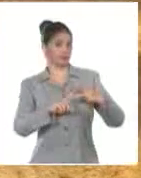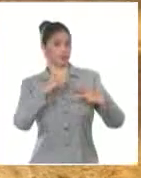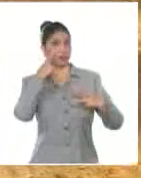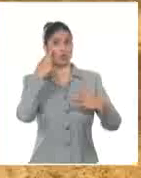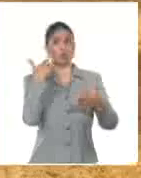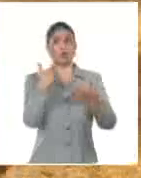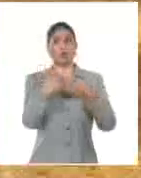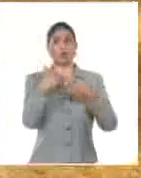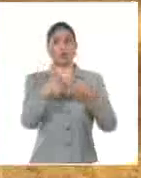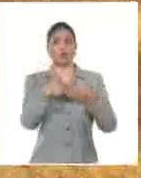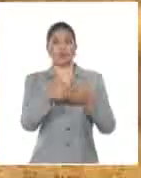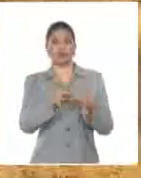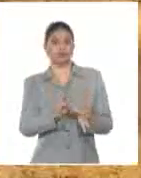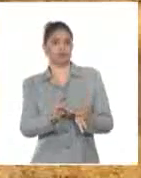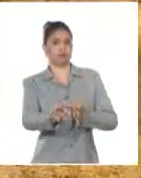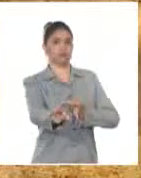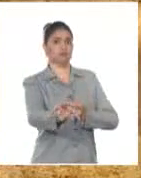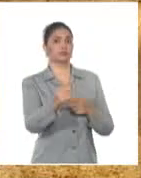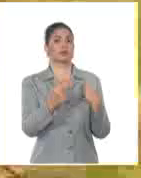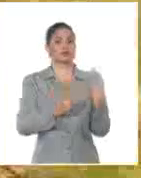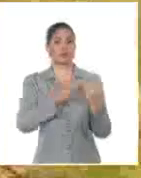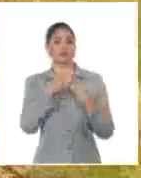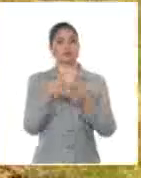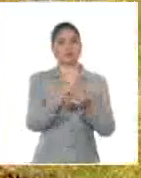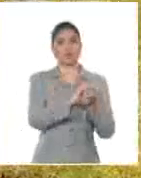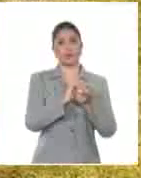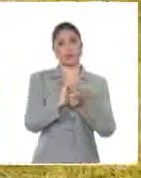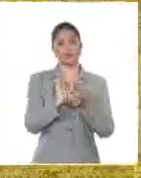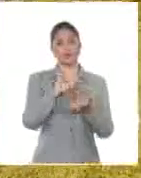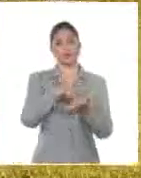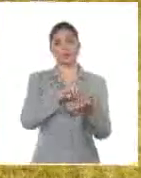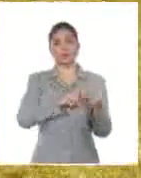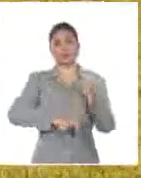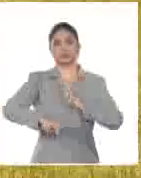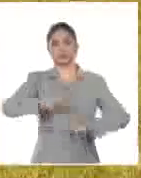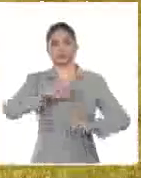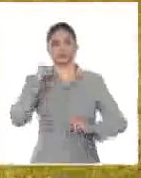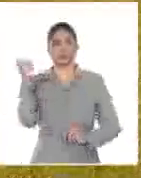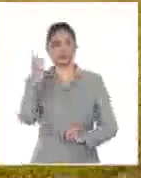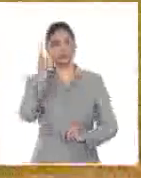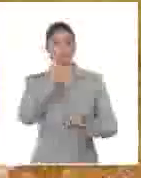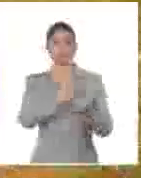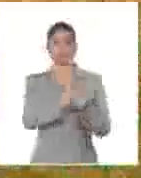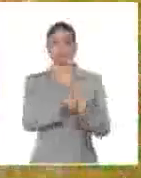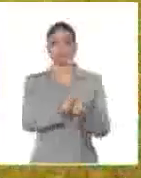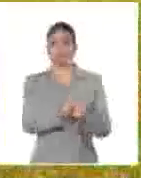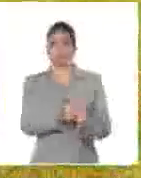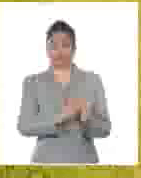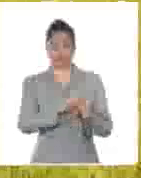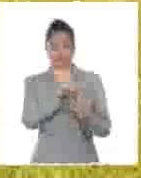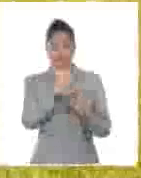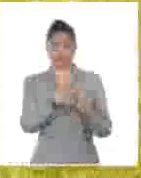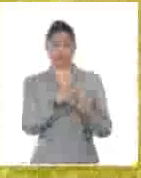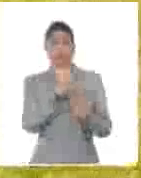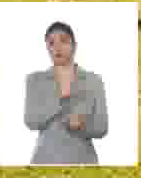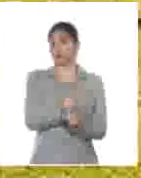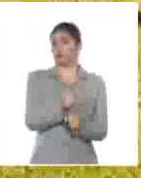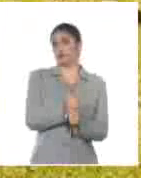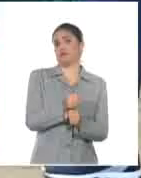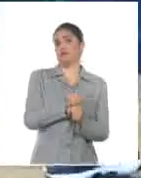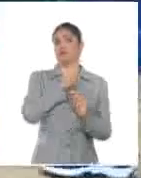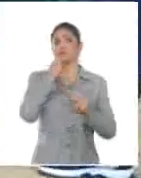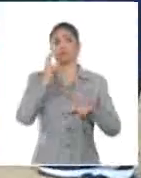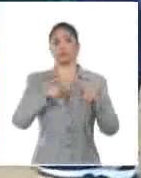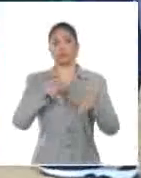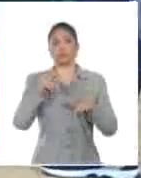que la están haciendo los compañeros del Centro de Investigación Nacional del Deporte. Después se trabaja en un bullpen donde van a ser evaluados los catchers y